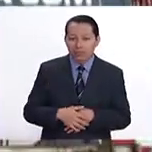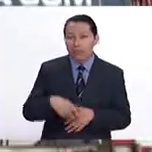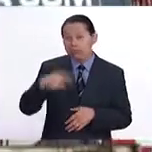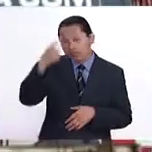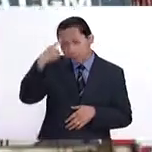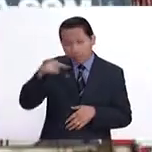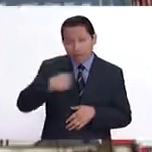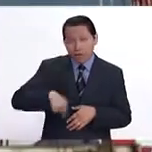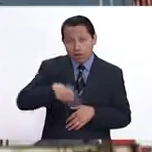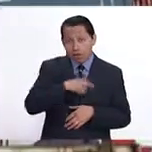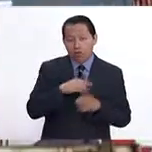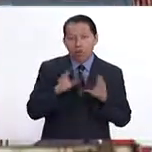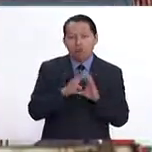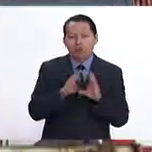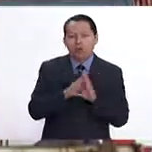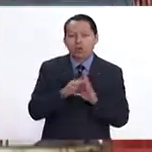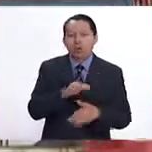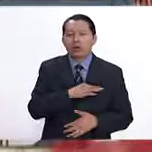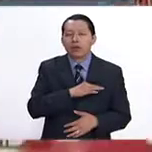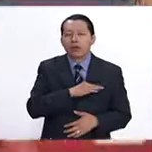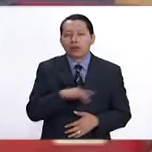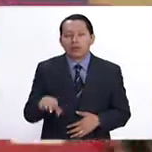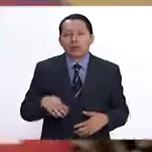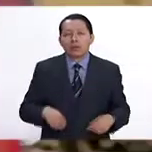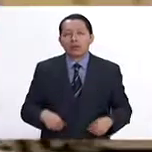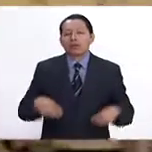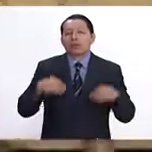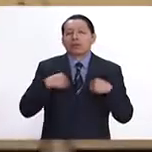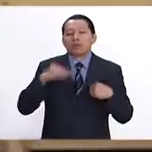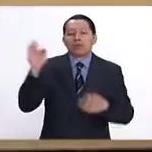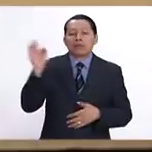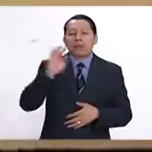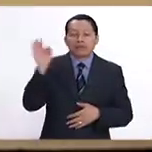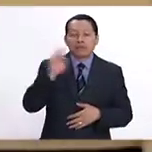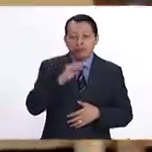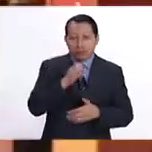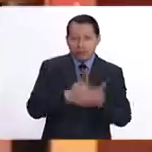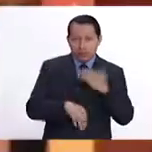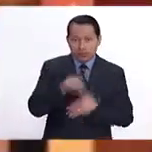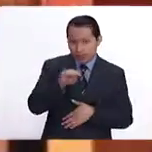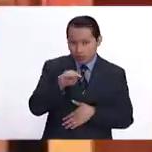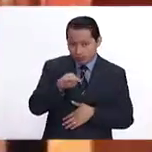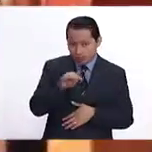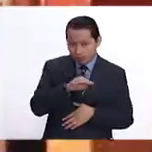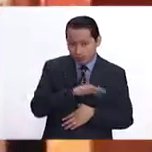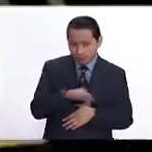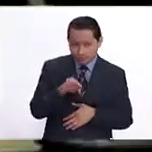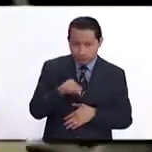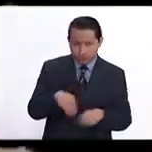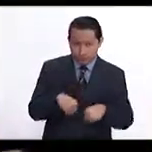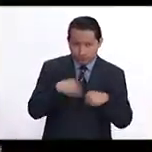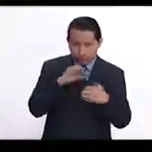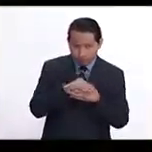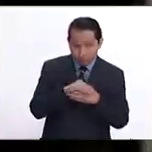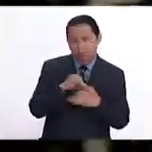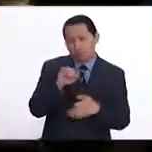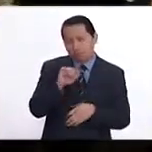Para nosotros podríamos vivir tal vez sin el 19. La respuesta es